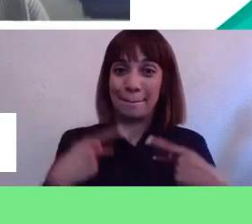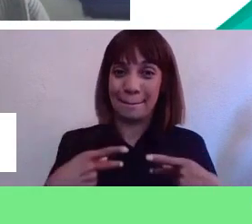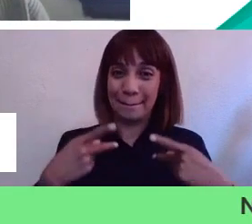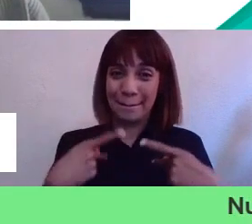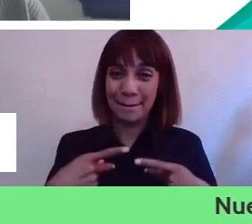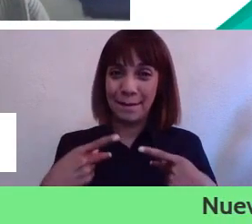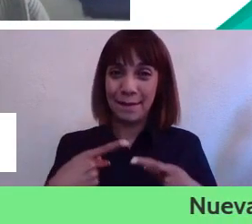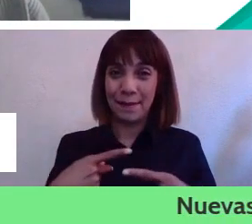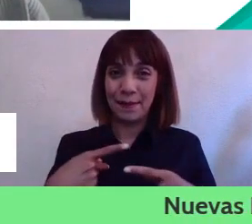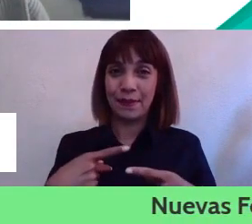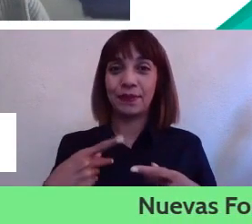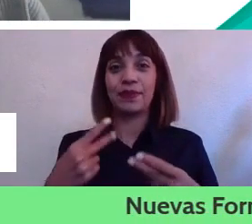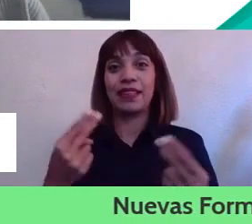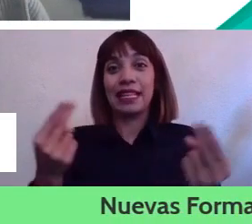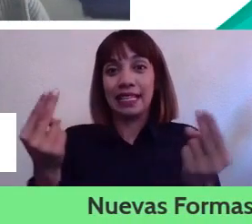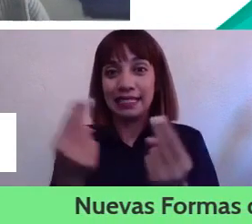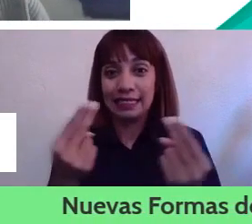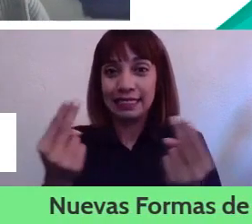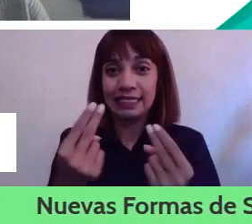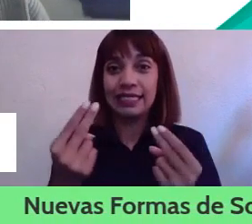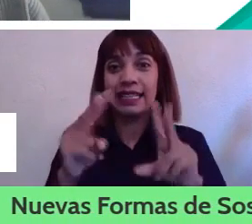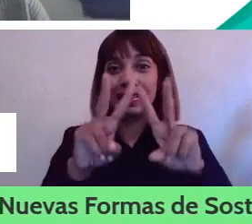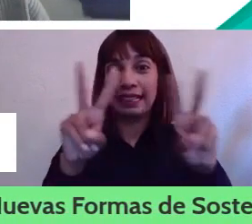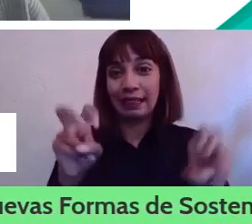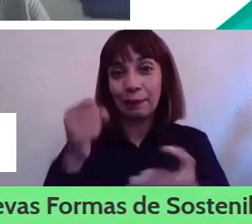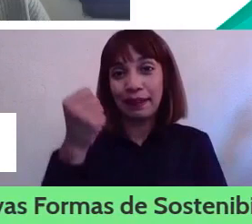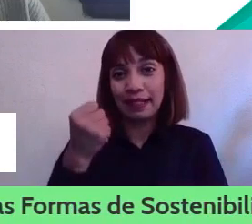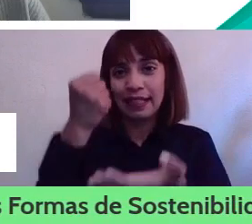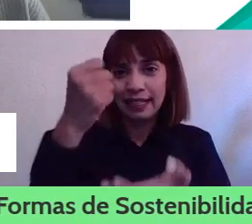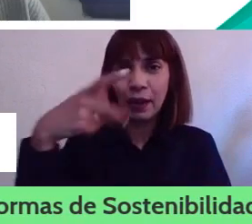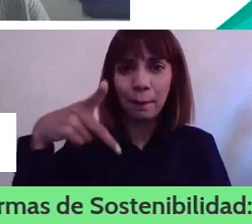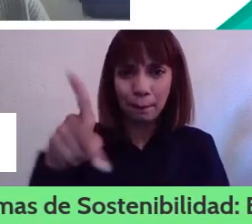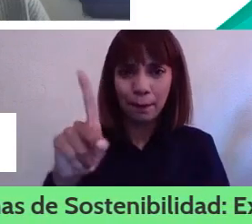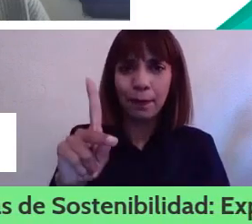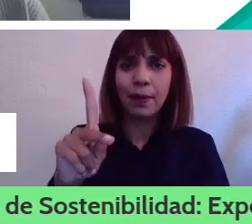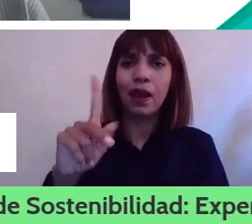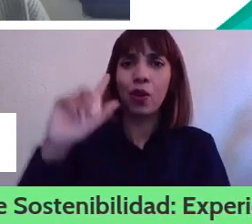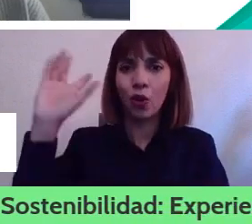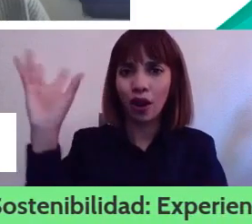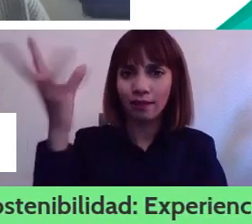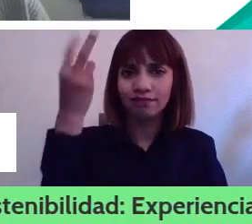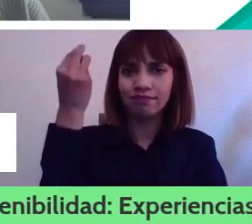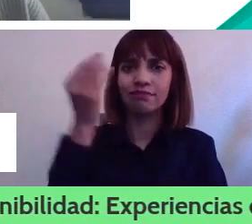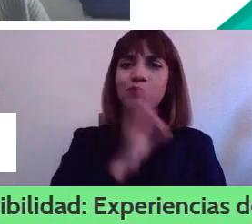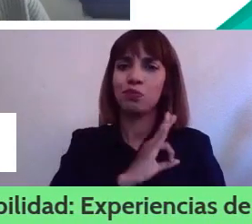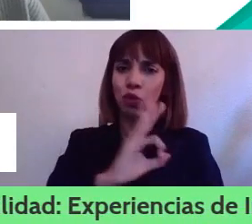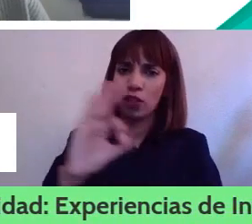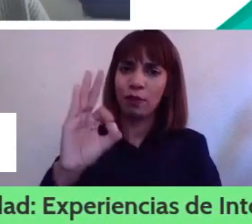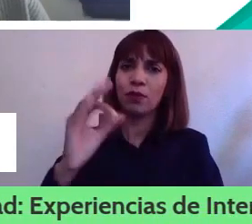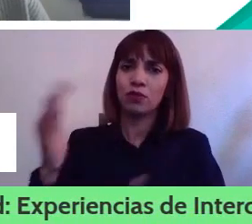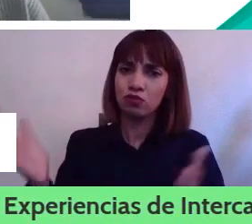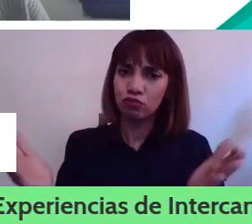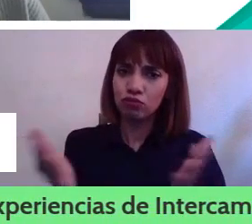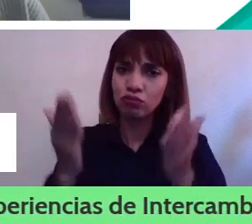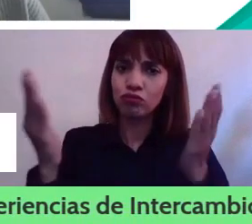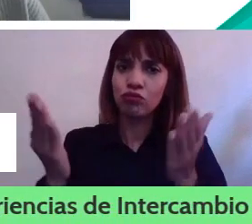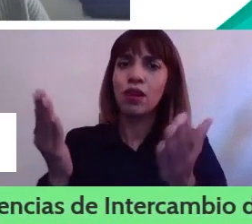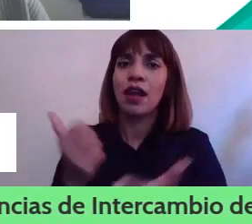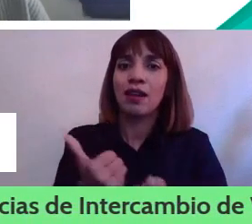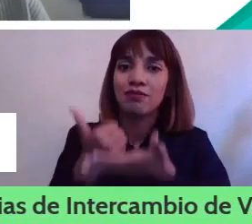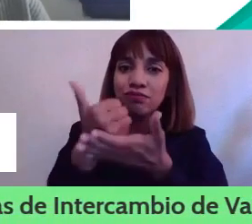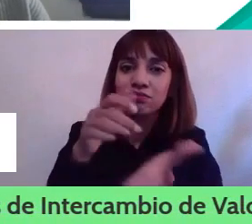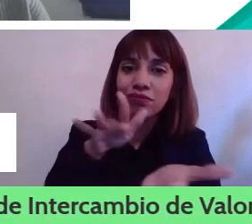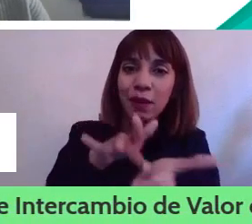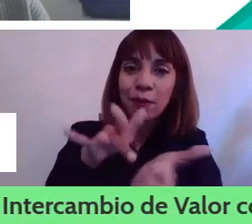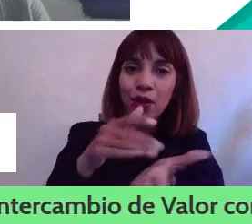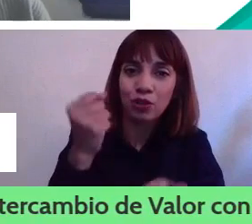por temas de recursos, utilicemos la tecnología que nos va a ayudar a sistematizar y a potenciar nuestros emprendimientos, nuestro trabajo, nuestra